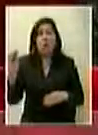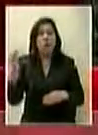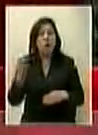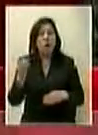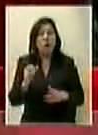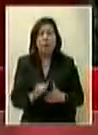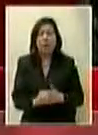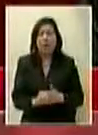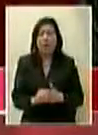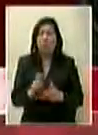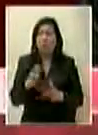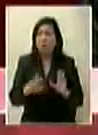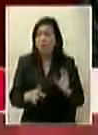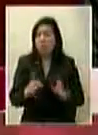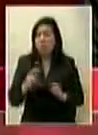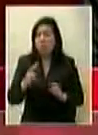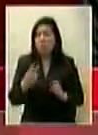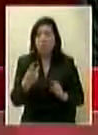Adolescencia